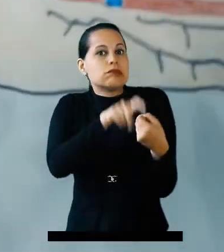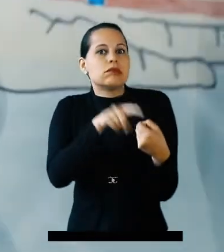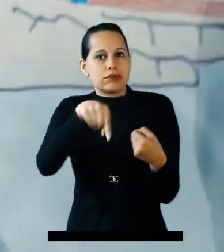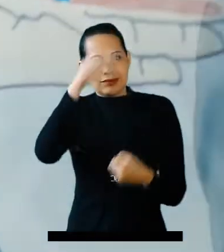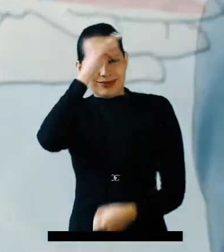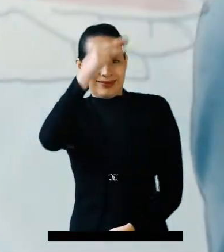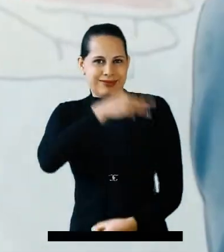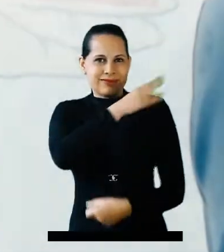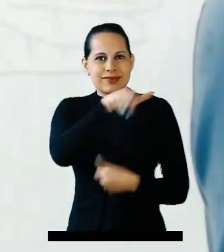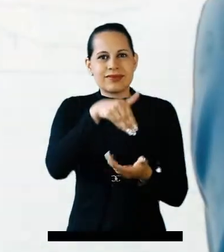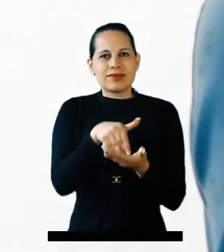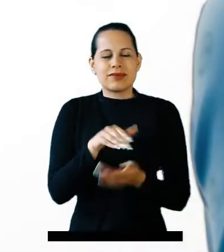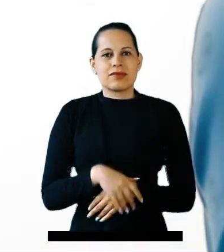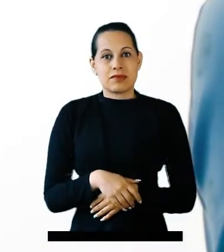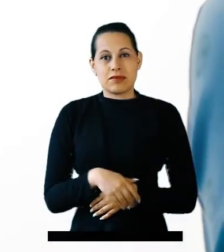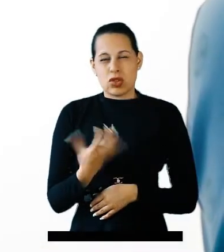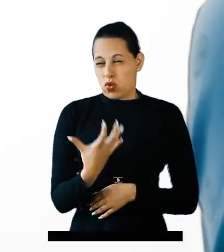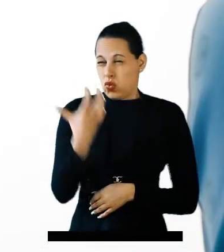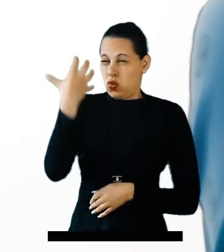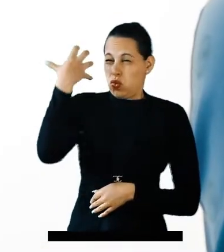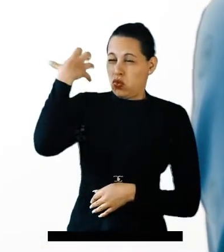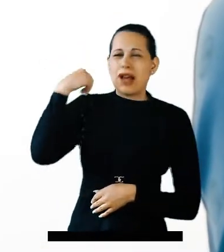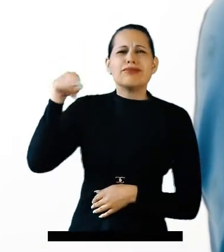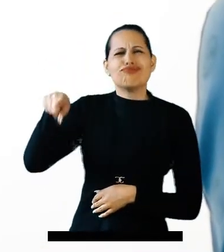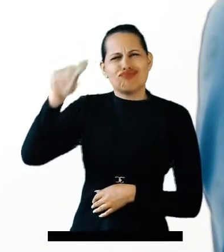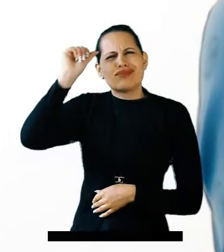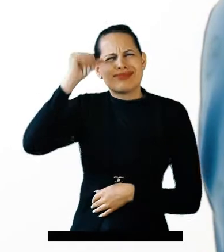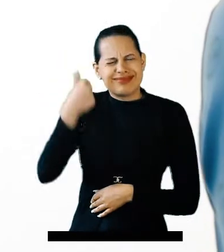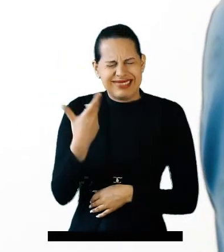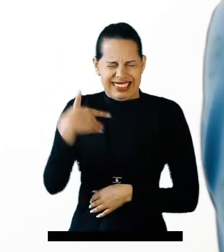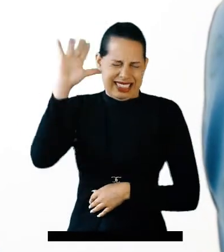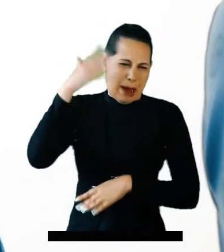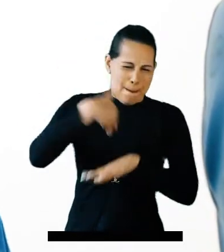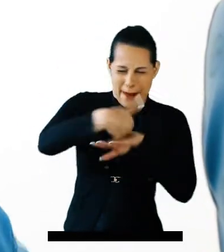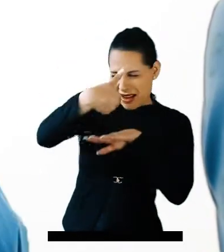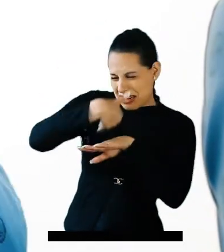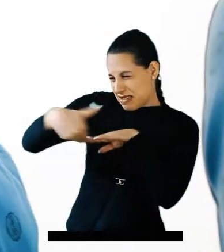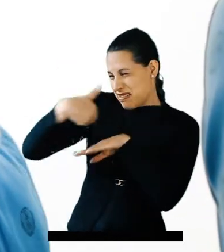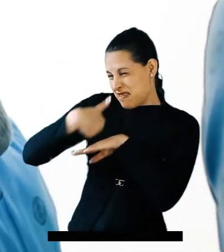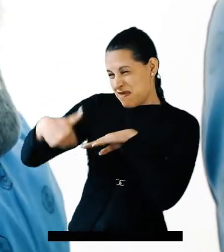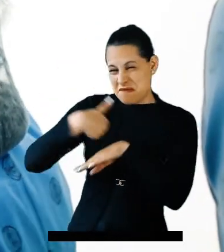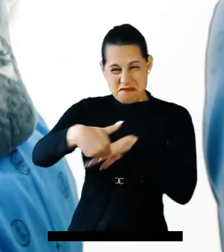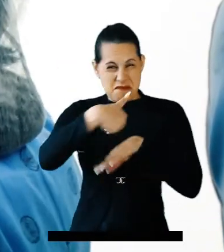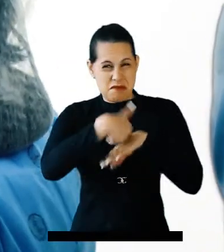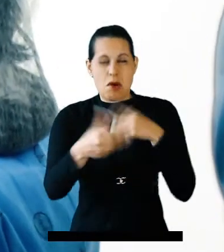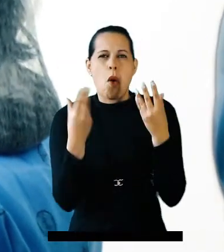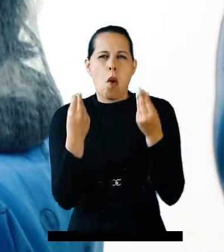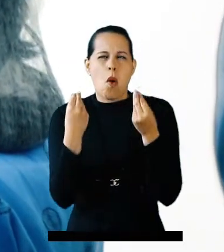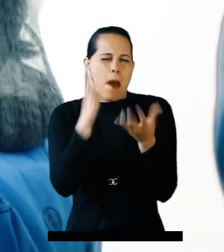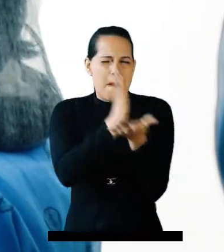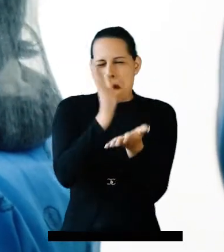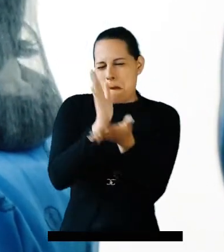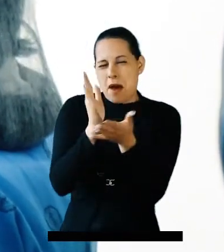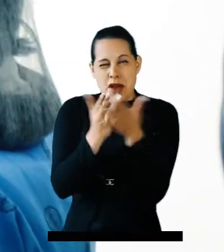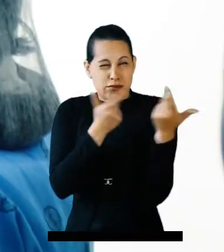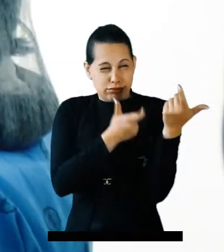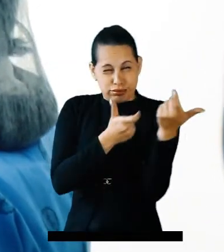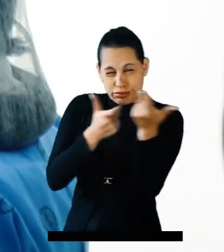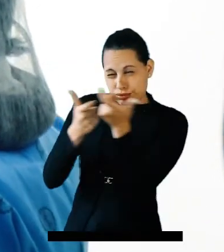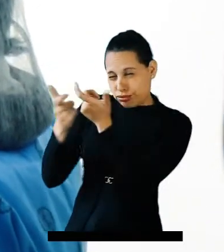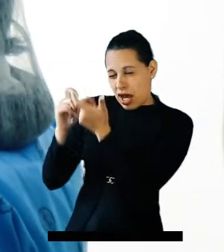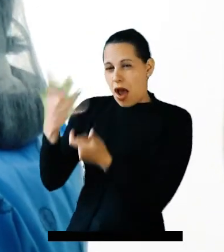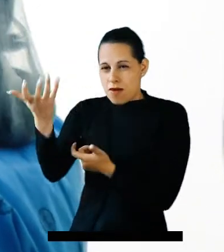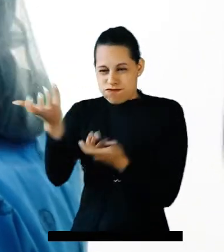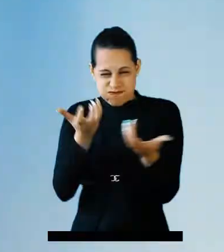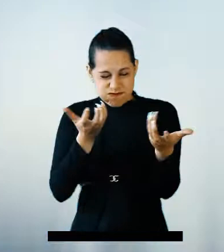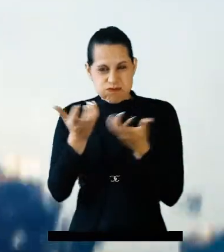mujer en ingresar y posteriormente en liderarlo. De esa época recuerda la exigencia, pues la cantidad de pacientes era alta debido a la